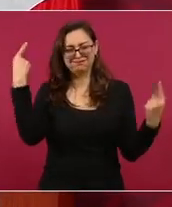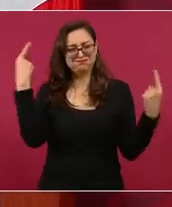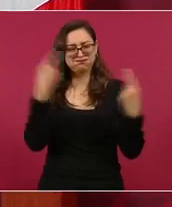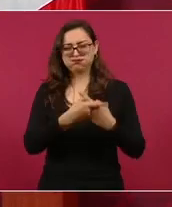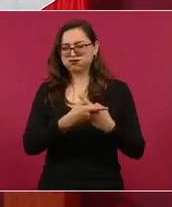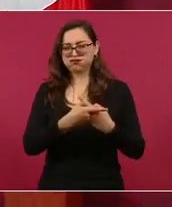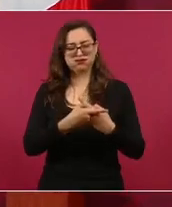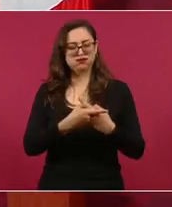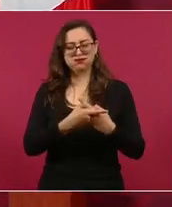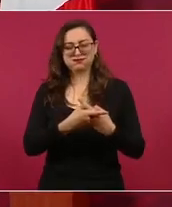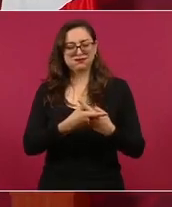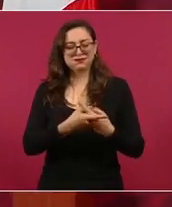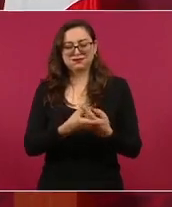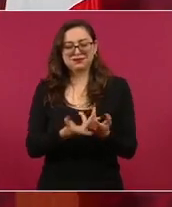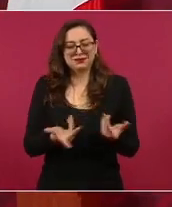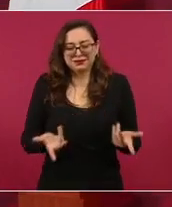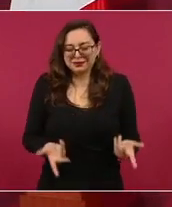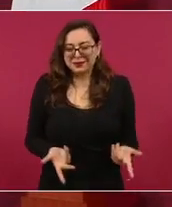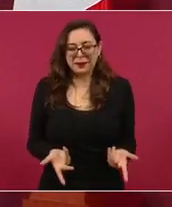porque